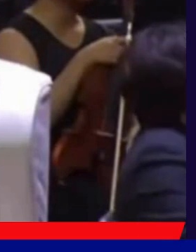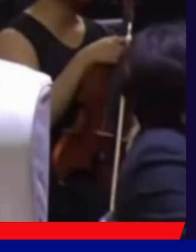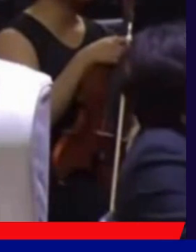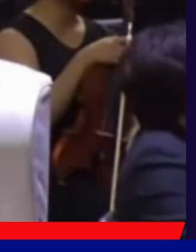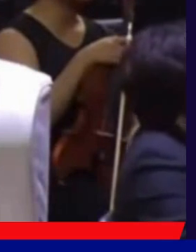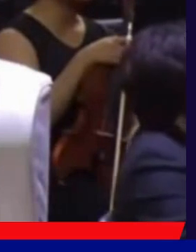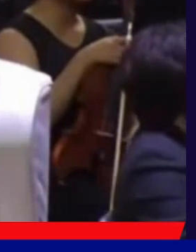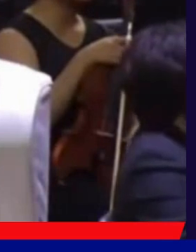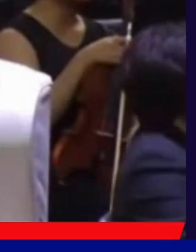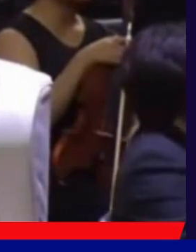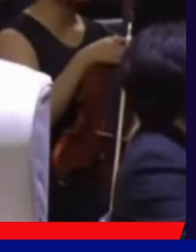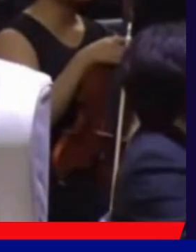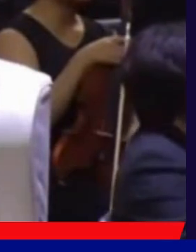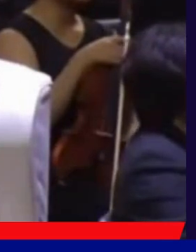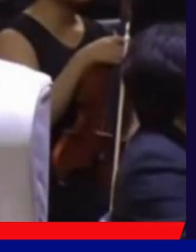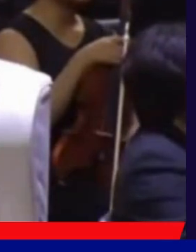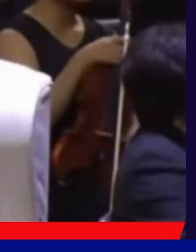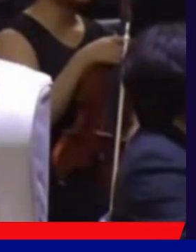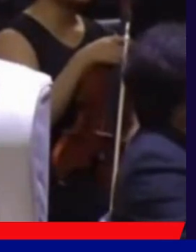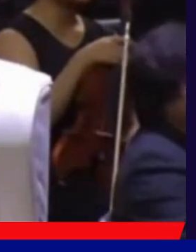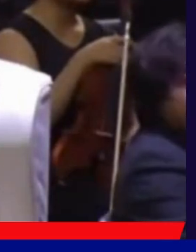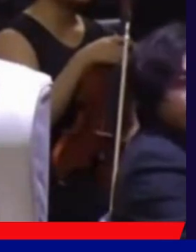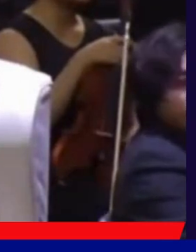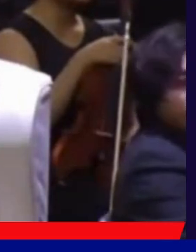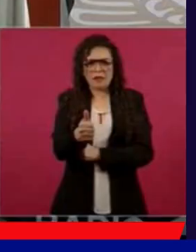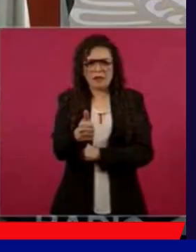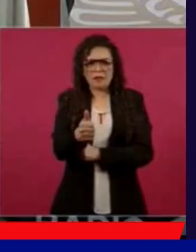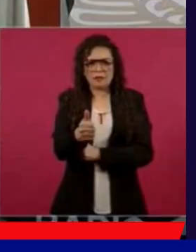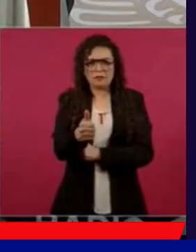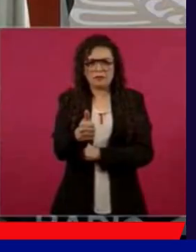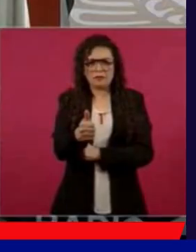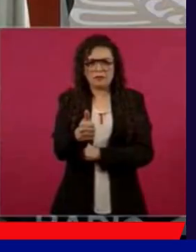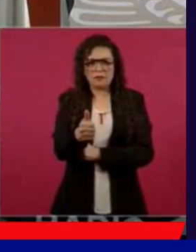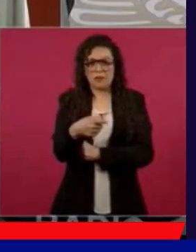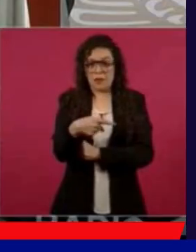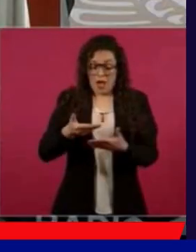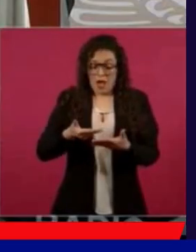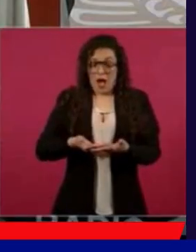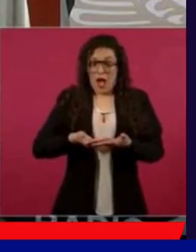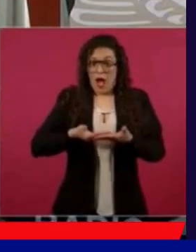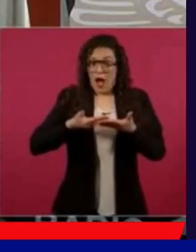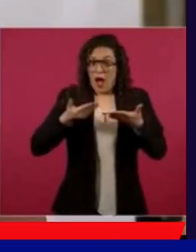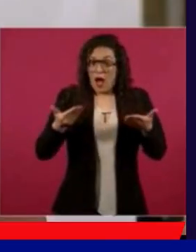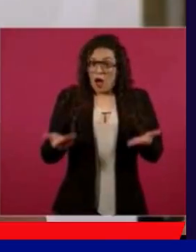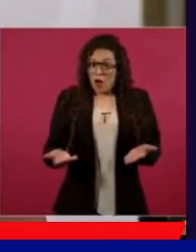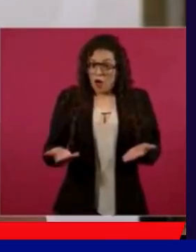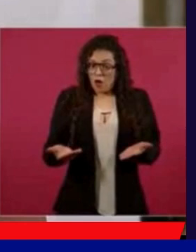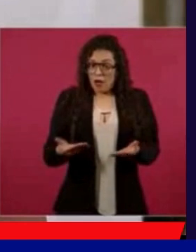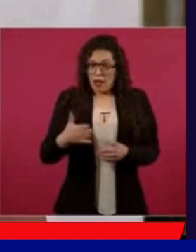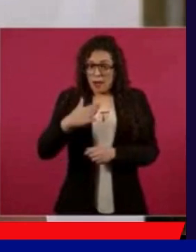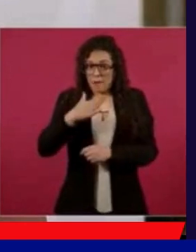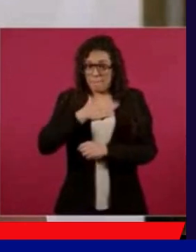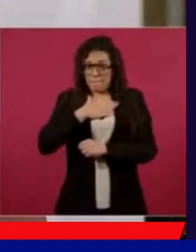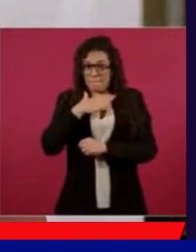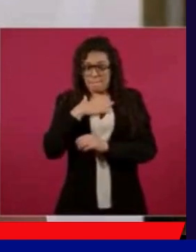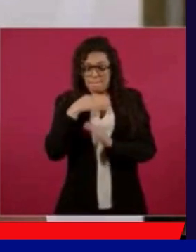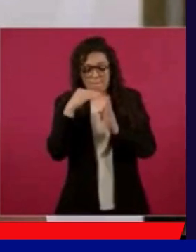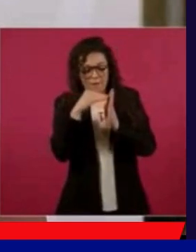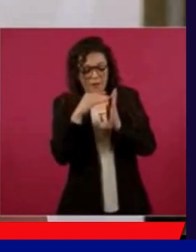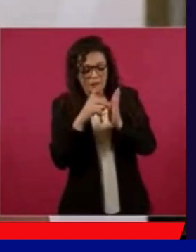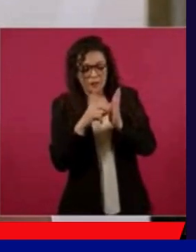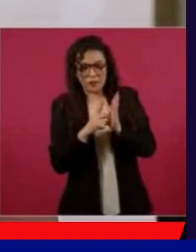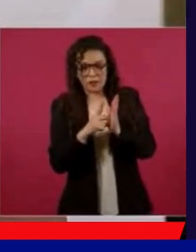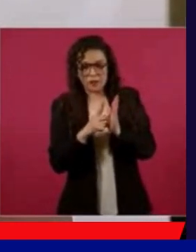periodistas bajo la acusación de terrorismo financiero el presidente Andrés Manuel López Obrador ha intervenido